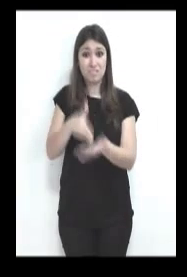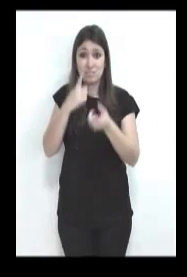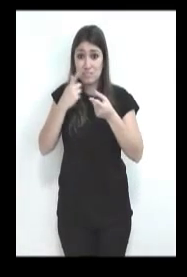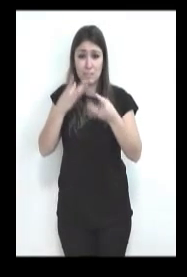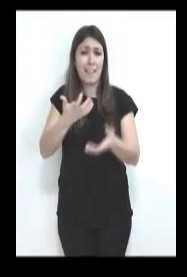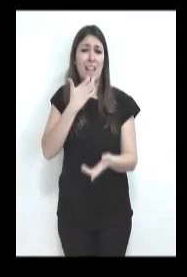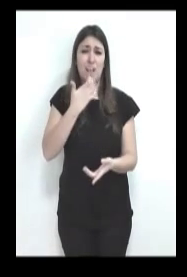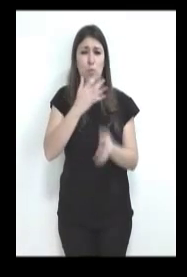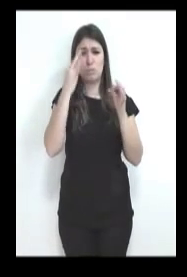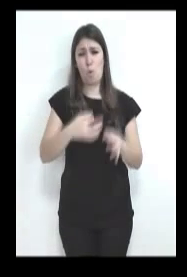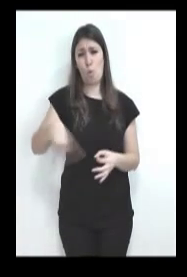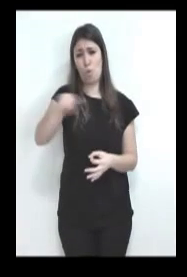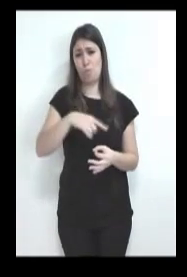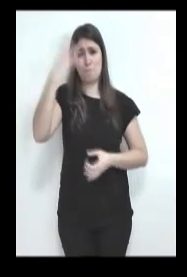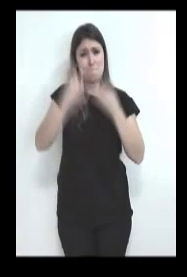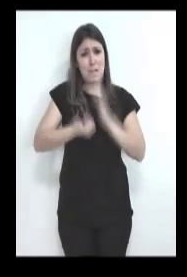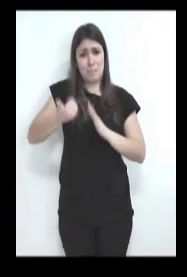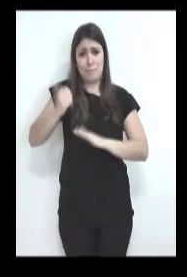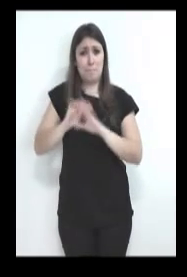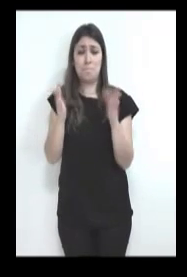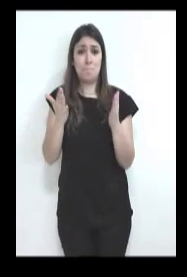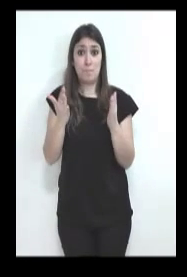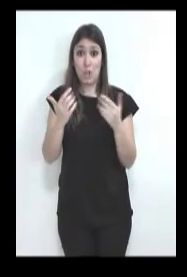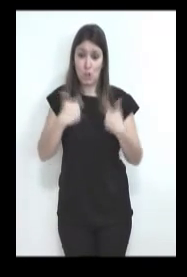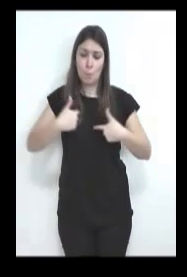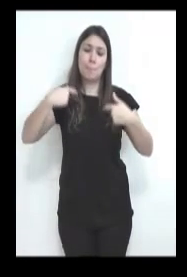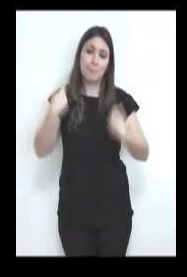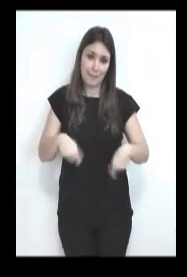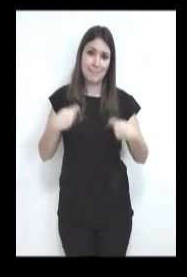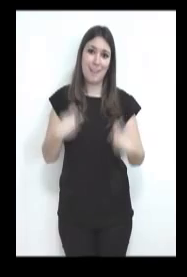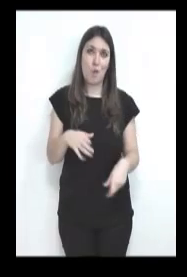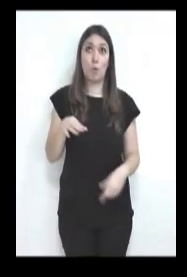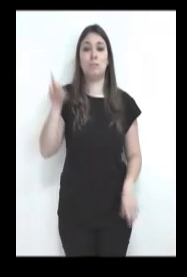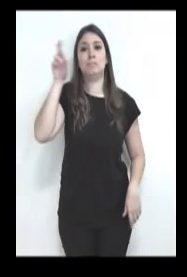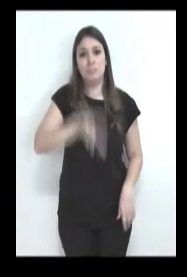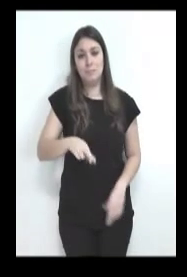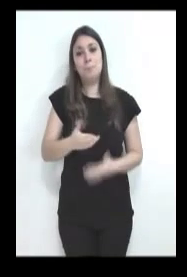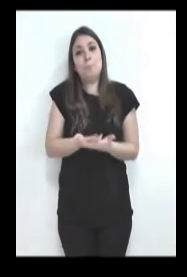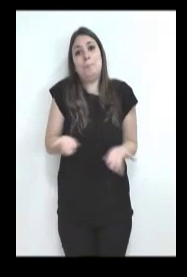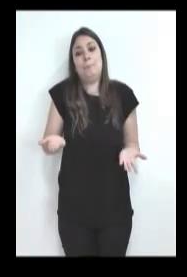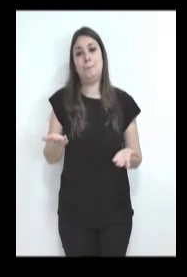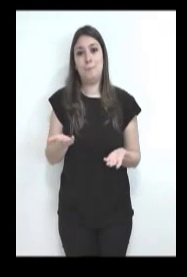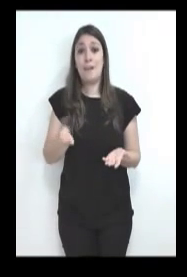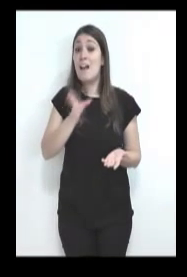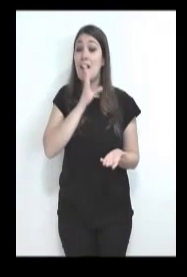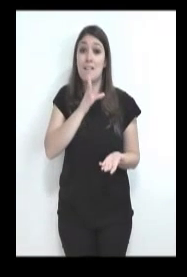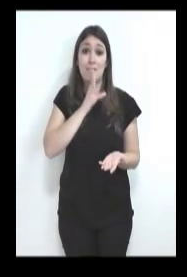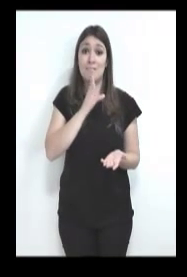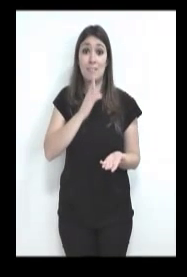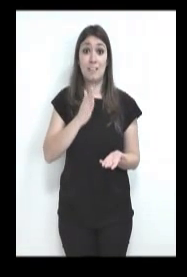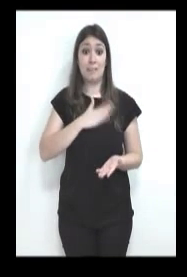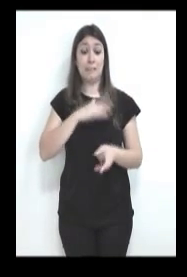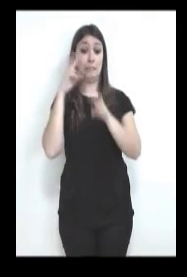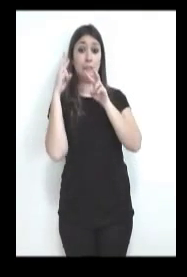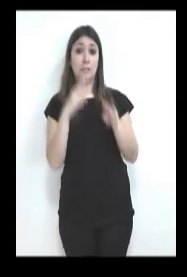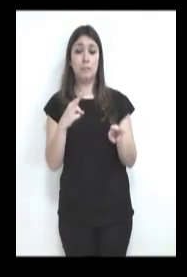que a todos se nos podrían ocurrir con todo esto y soy un poco pesado o reincidente, ¿no? Pero volvemos a lo que entendemos nosotros, para